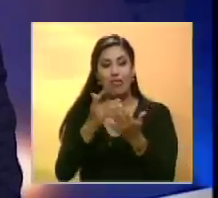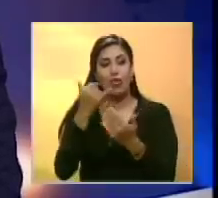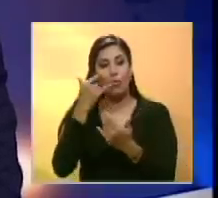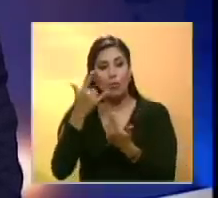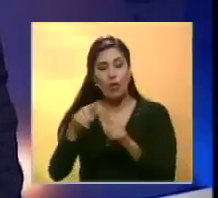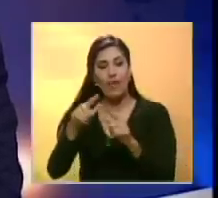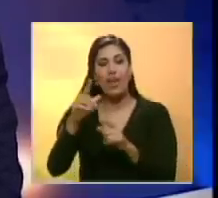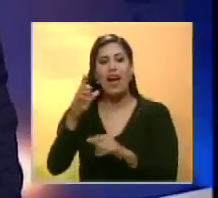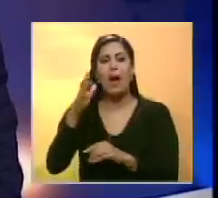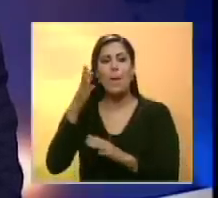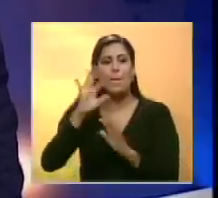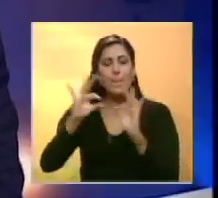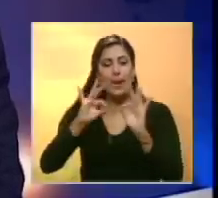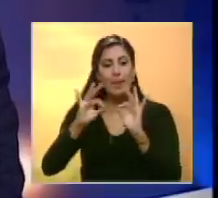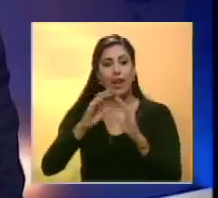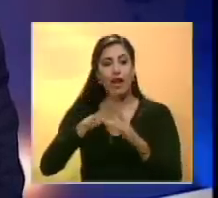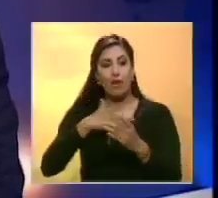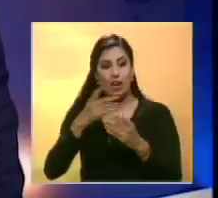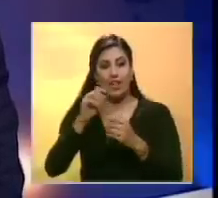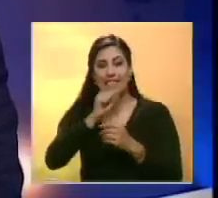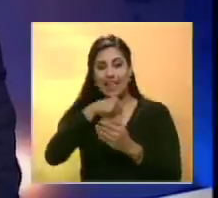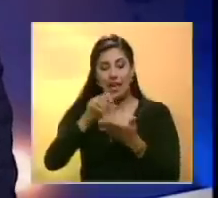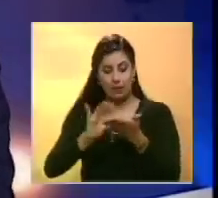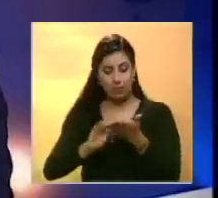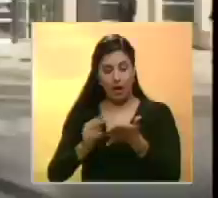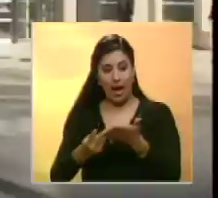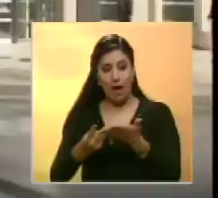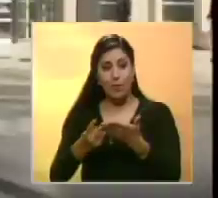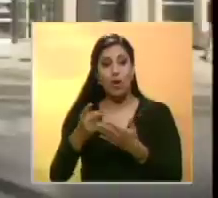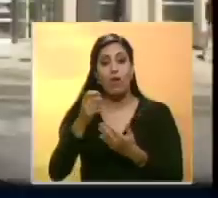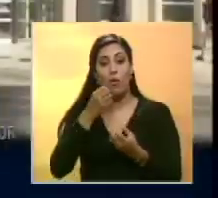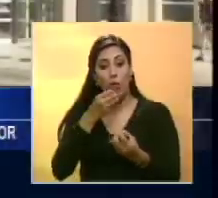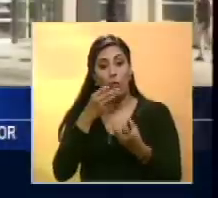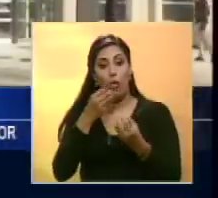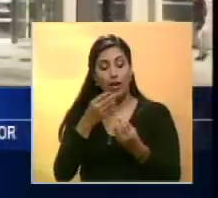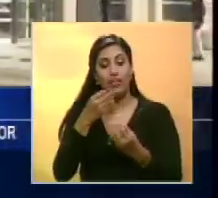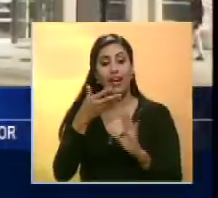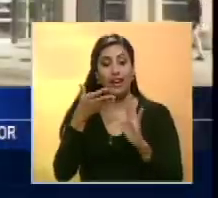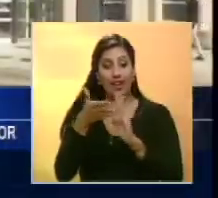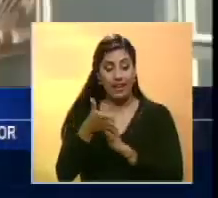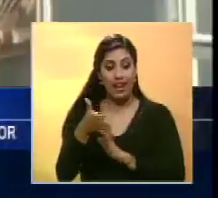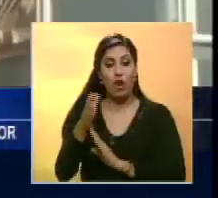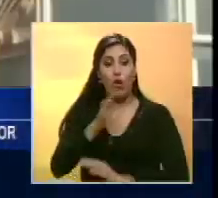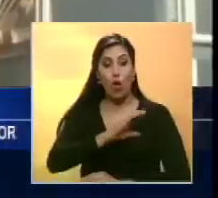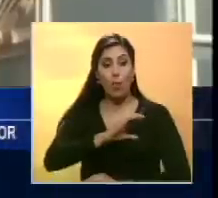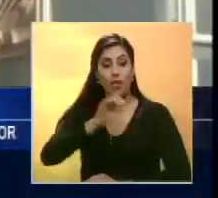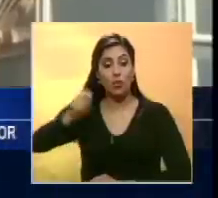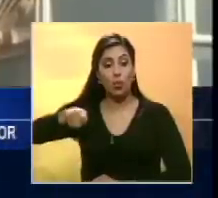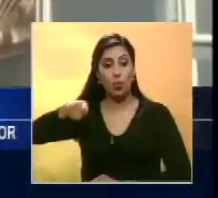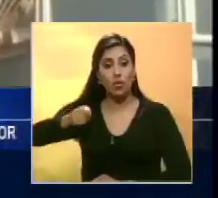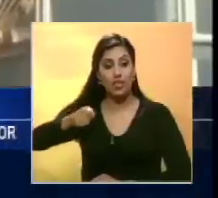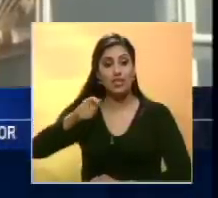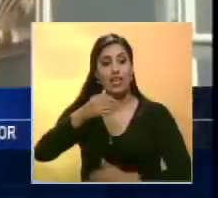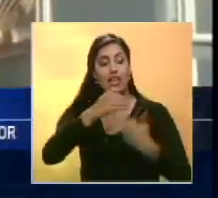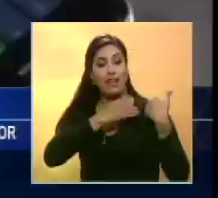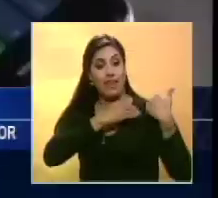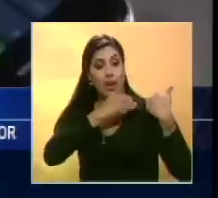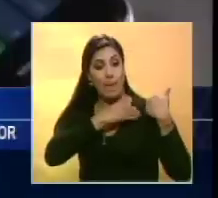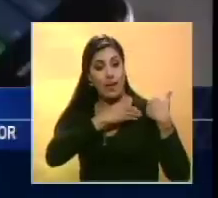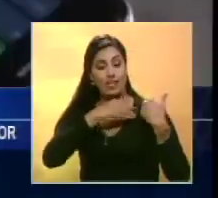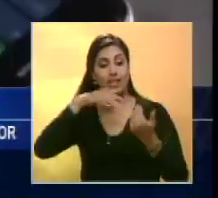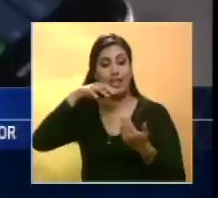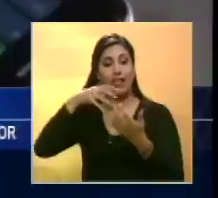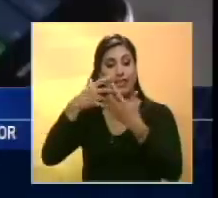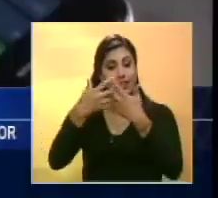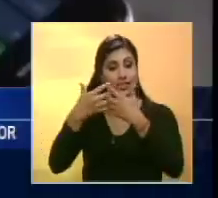San Bernardino al intentar restablecer una contraseña. Esta declaración fue ofrecida ante el Comité Judicial de la Cámara de Representantes de